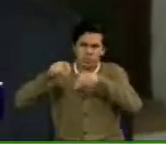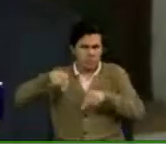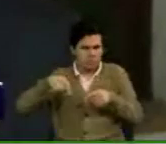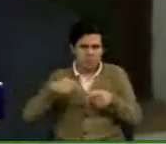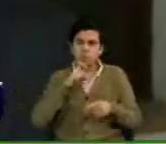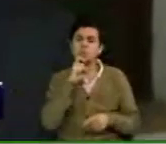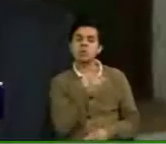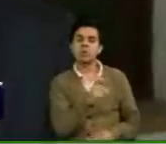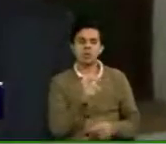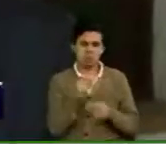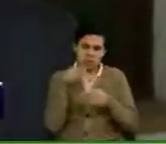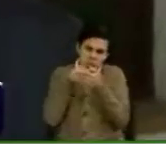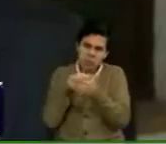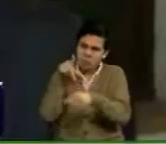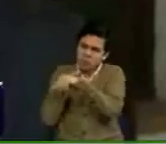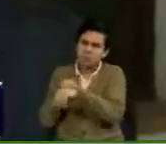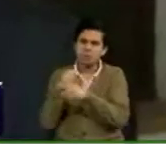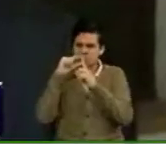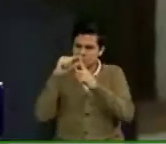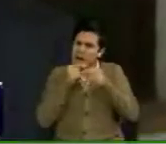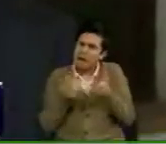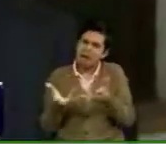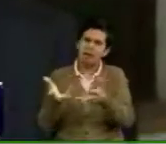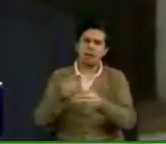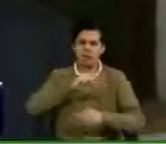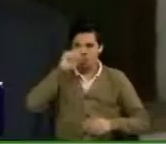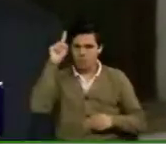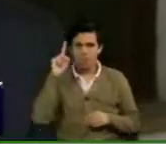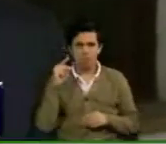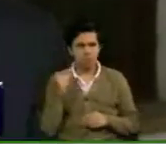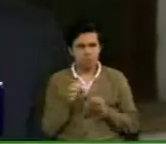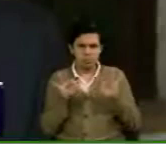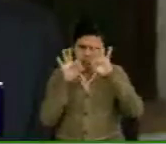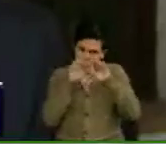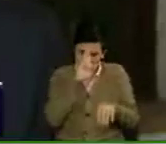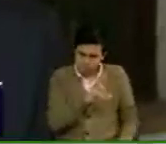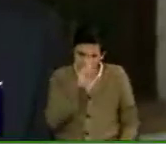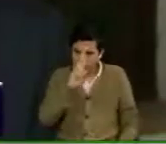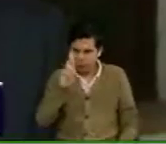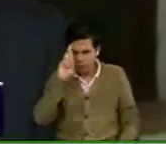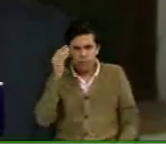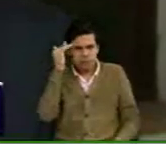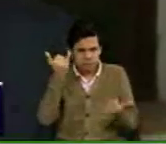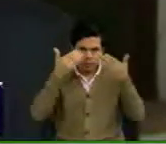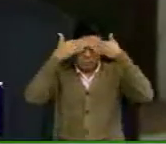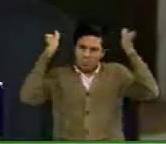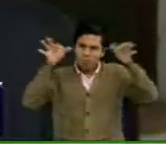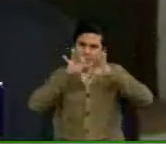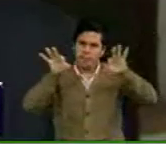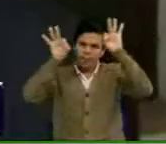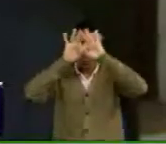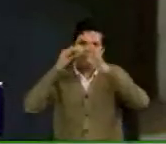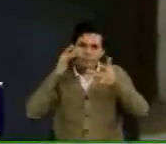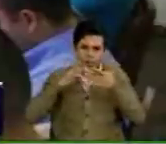odios, sin improperios, sin agravios, con el respeto que merece y que nos exige una democracia tan importante como